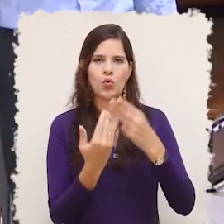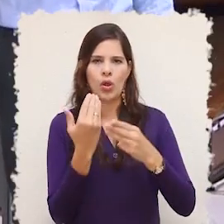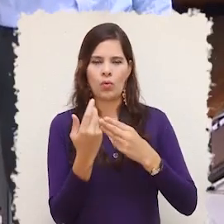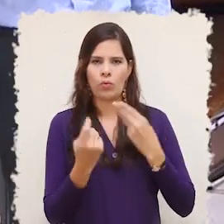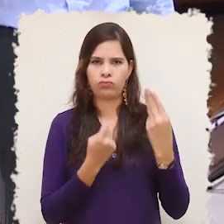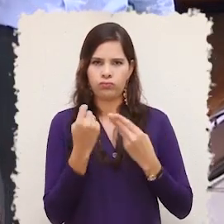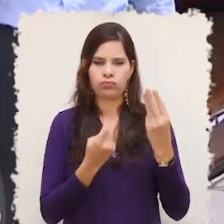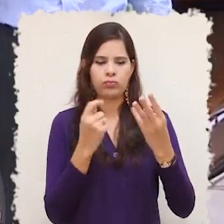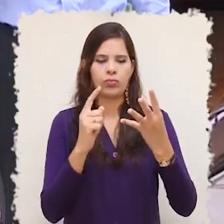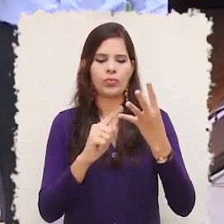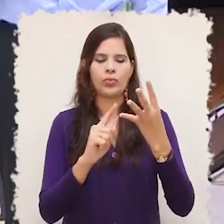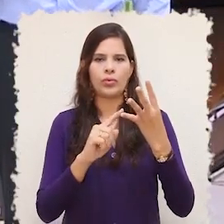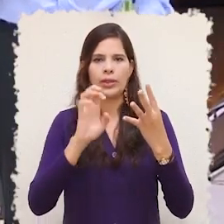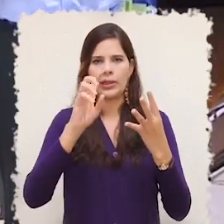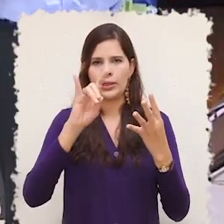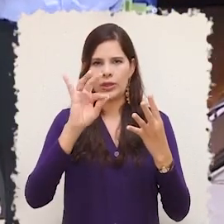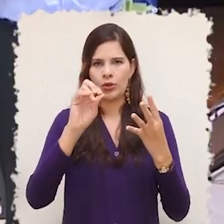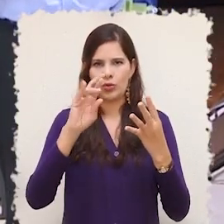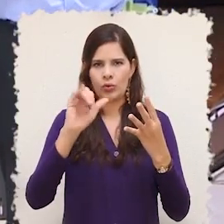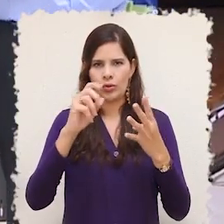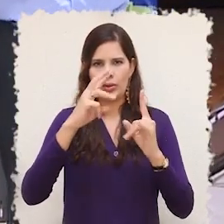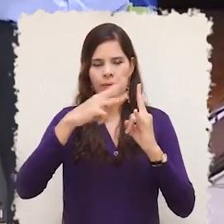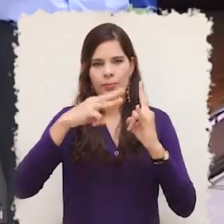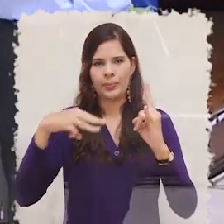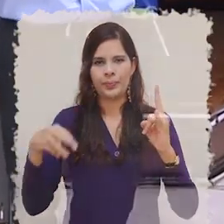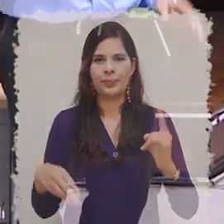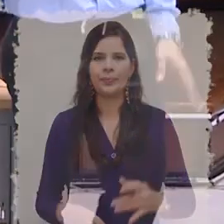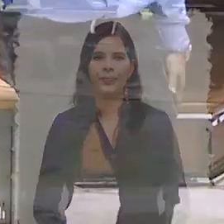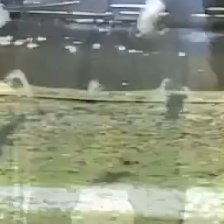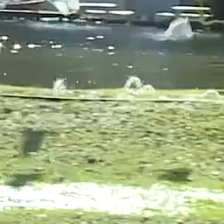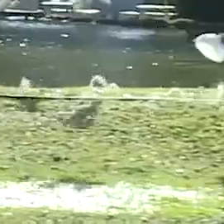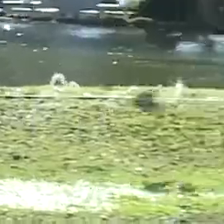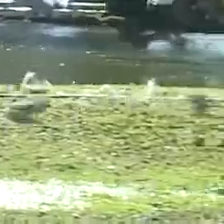de Innovación y Emprendimiento y la Editorial Unimagdalena.